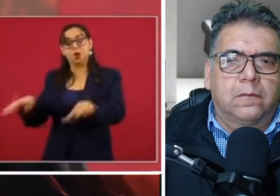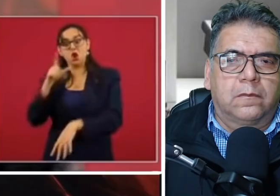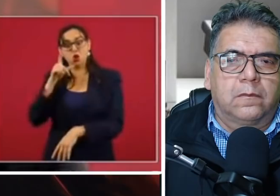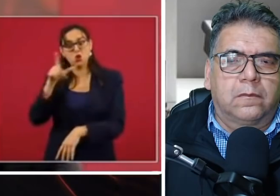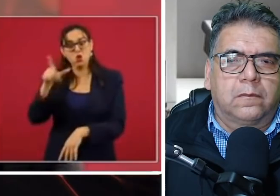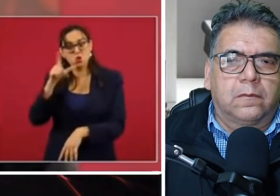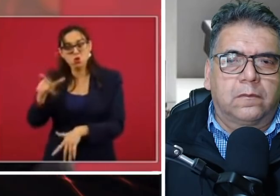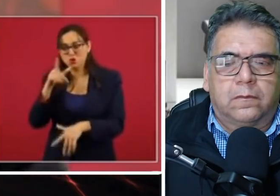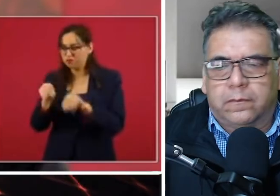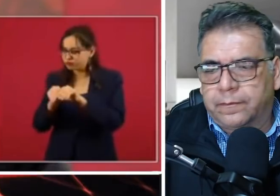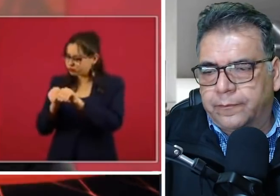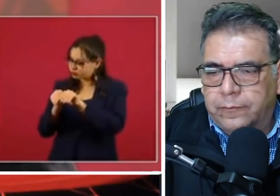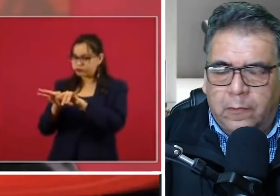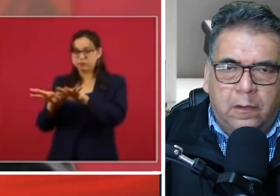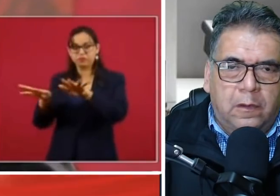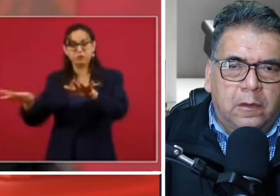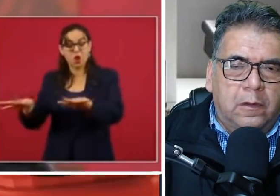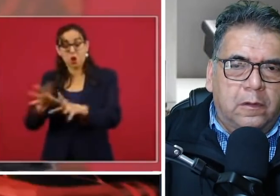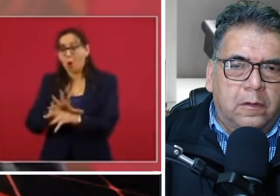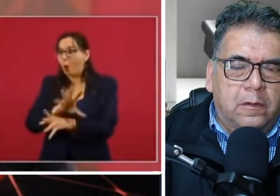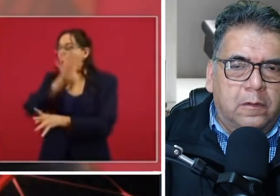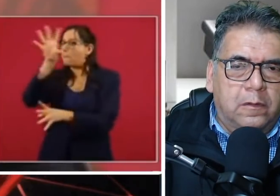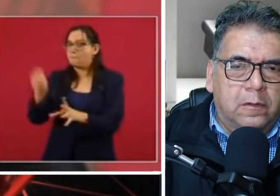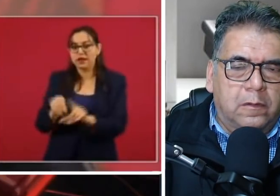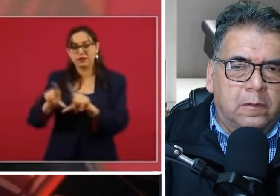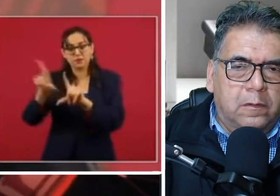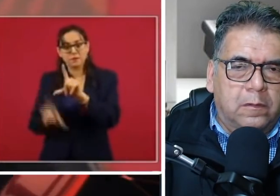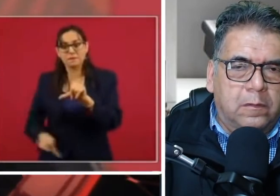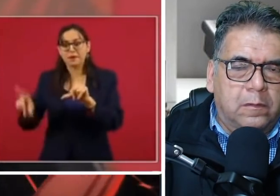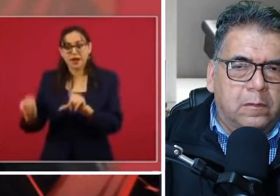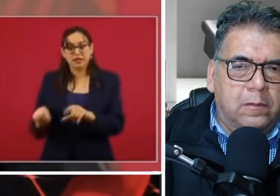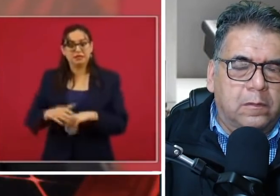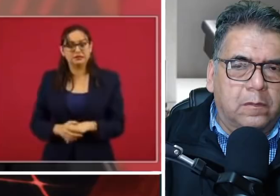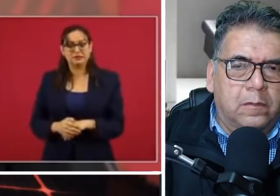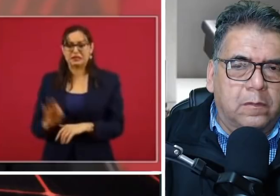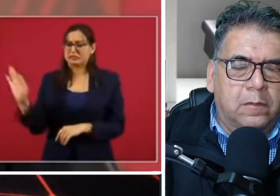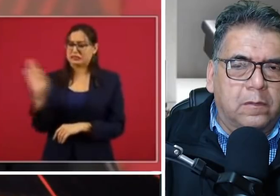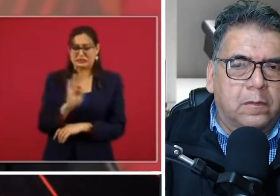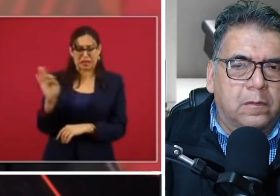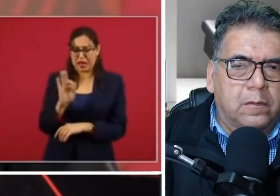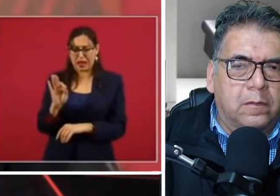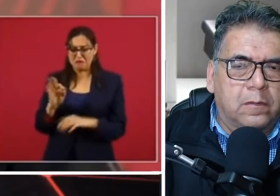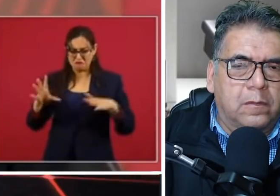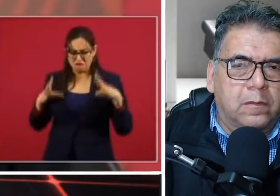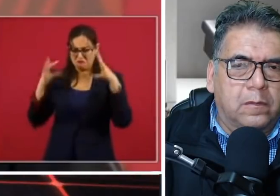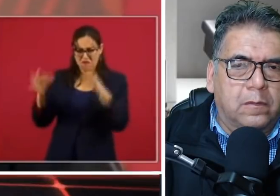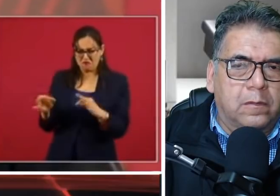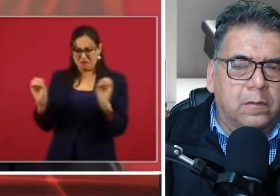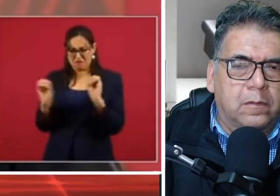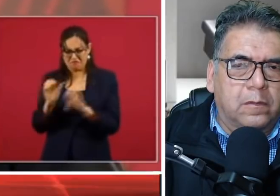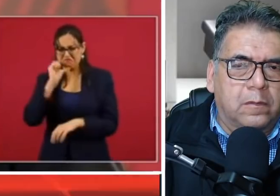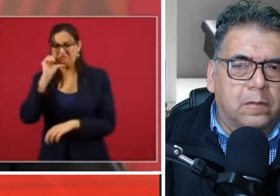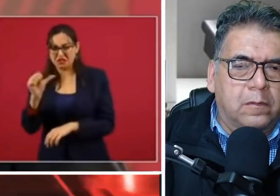porque a las empresas particulares en ese entonces, cuando tomó la decisión de nacionalizar